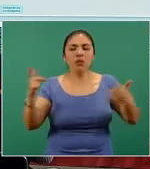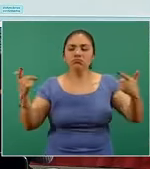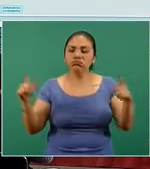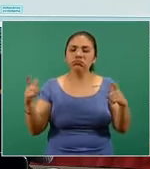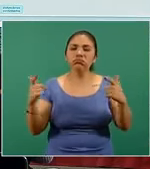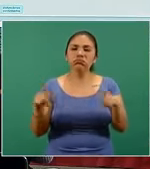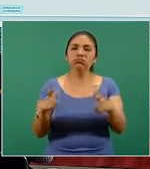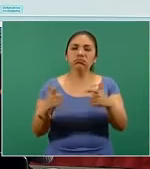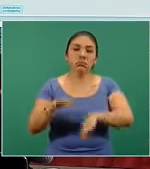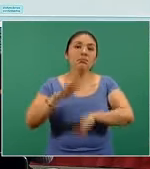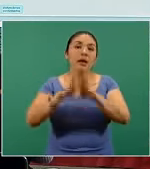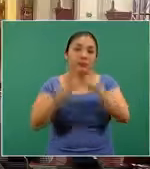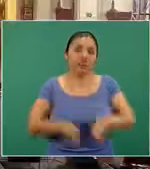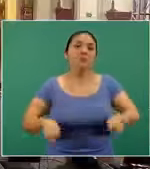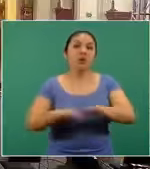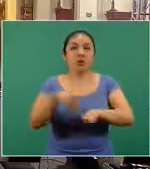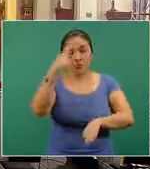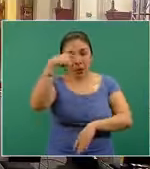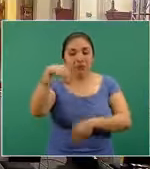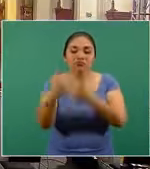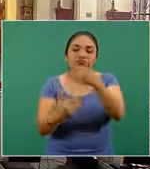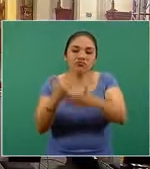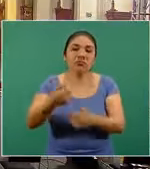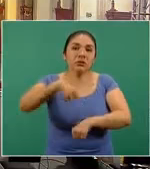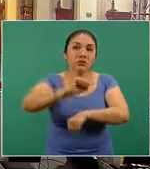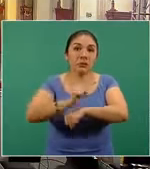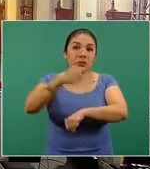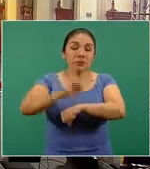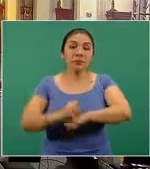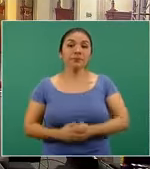descensos importantes en siguientes semanas.